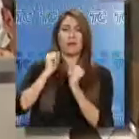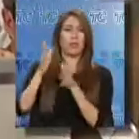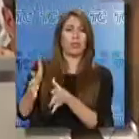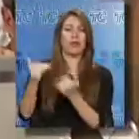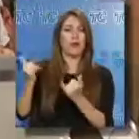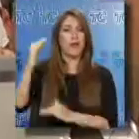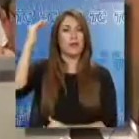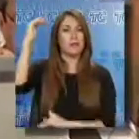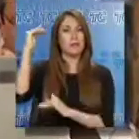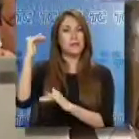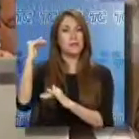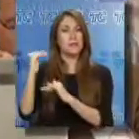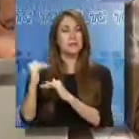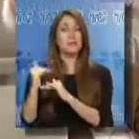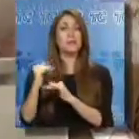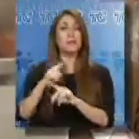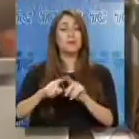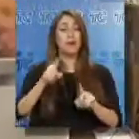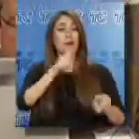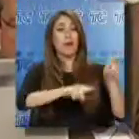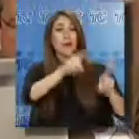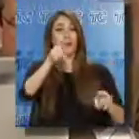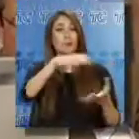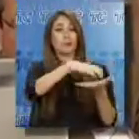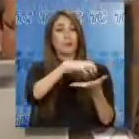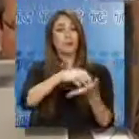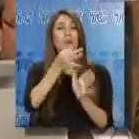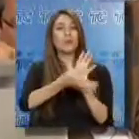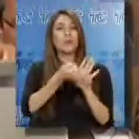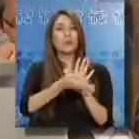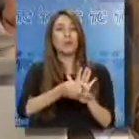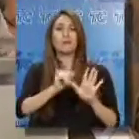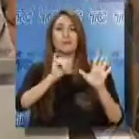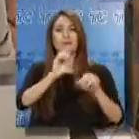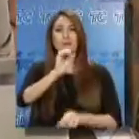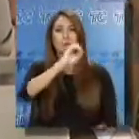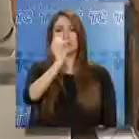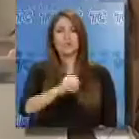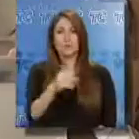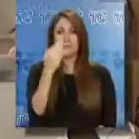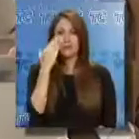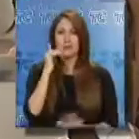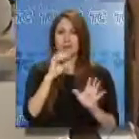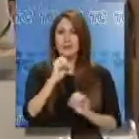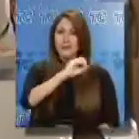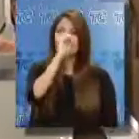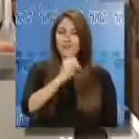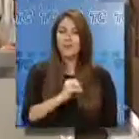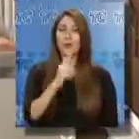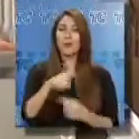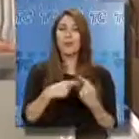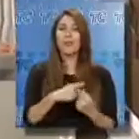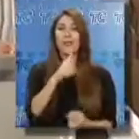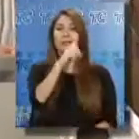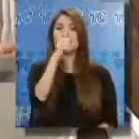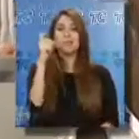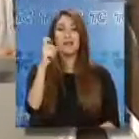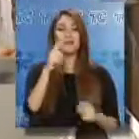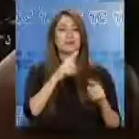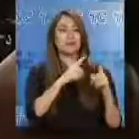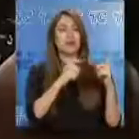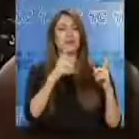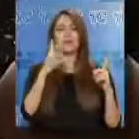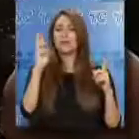30%. Y en algunas provincias, y seguramente en Durán, era el 60%. ¿Saben lo que es eso? Que de cada 100 audiencias,